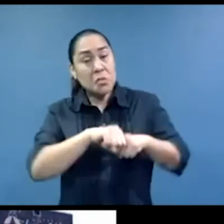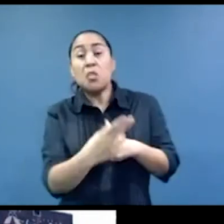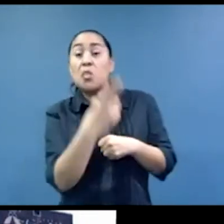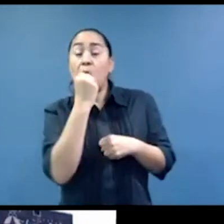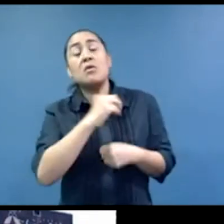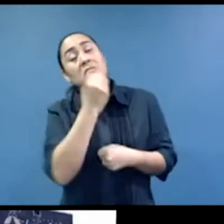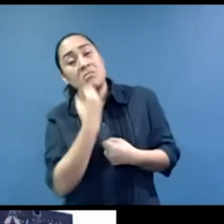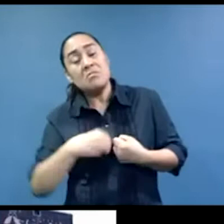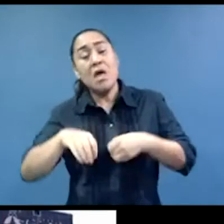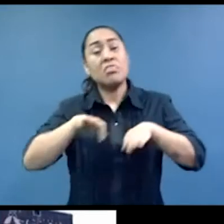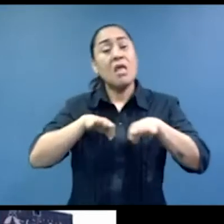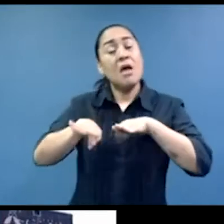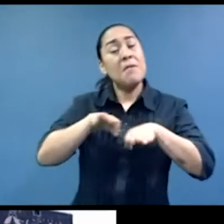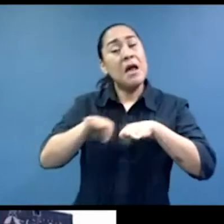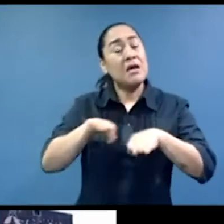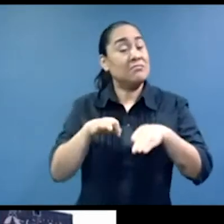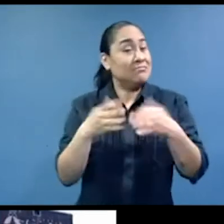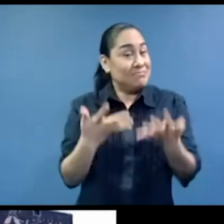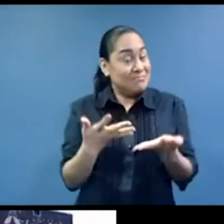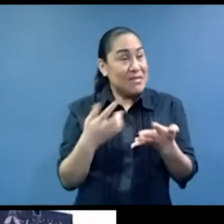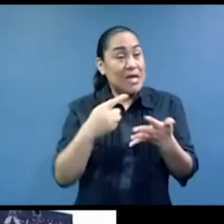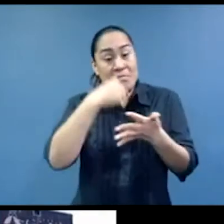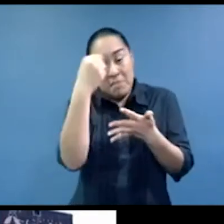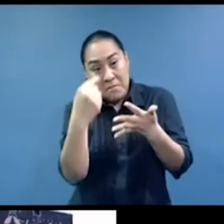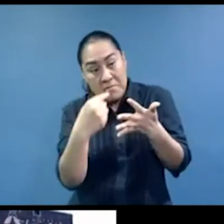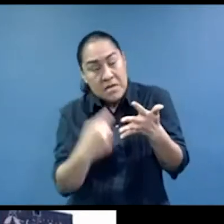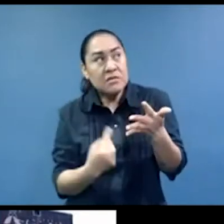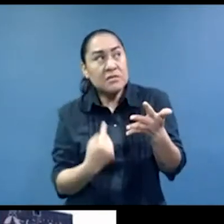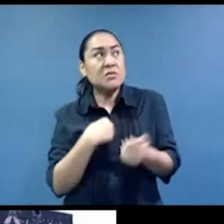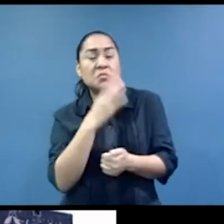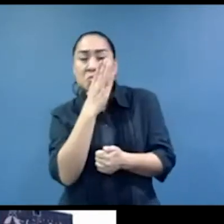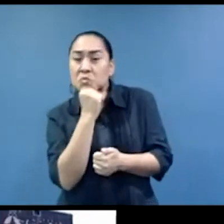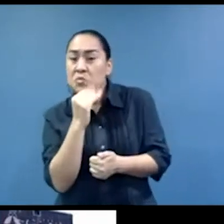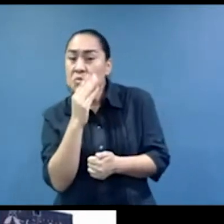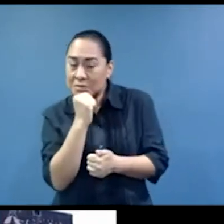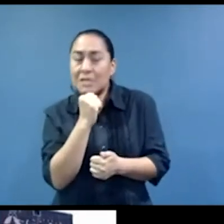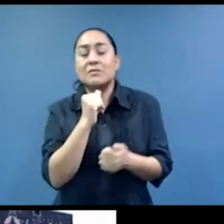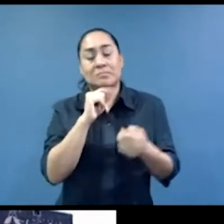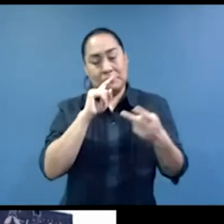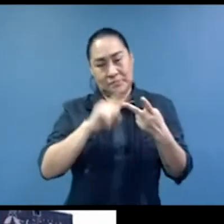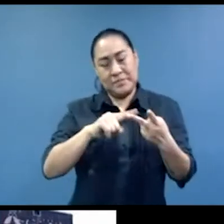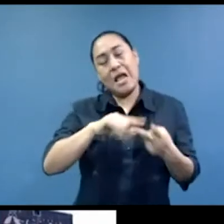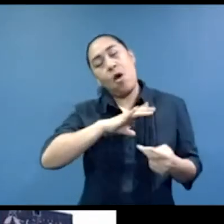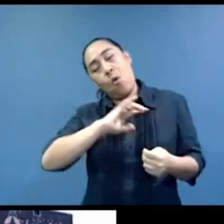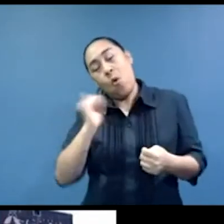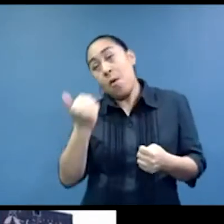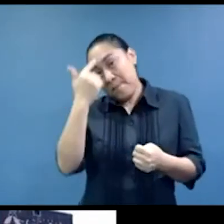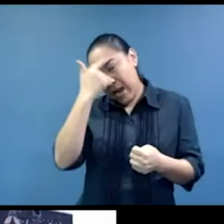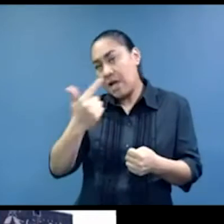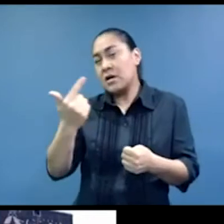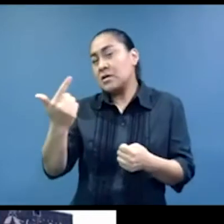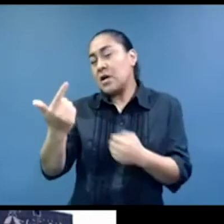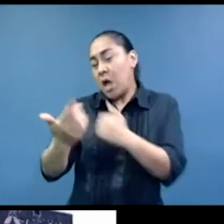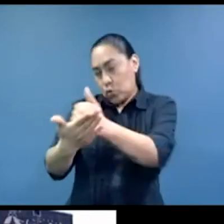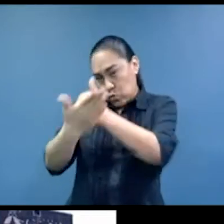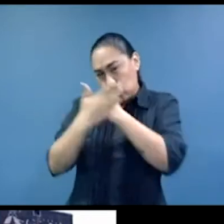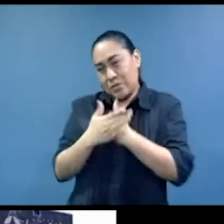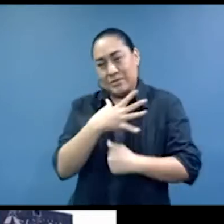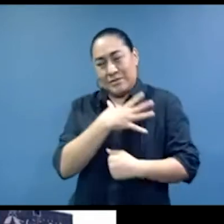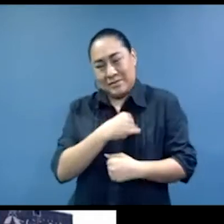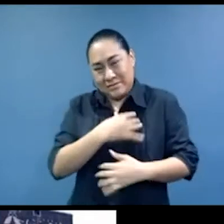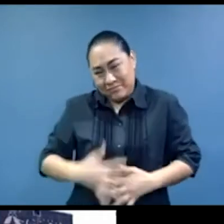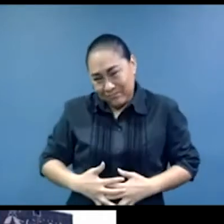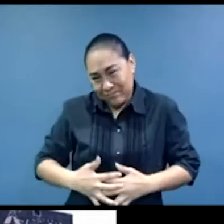ciertos requisitos que no todas las personas pueden y que en el caso de reproducción asistida, sin duda, también está teniendo un impacto diferenciado,